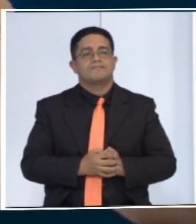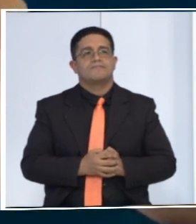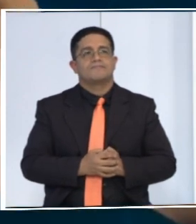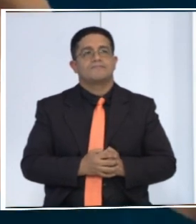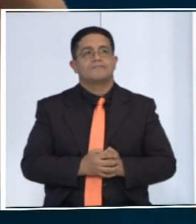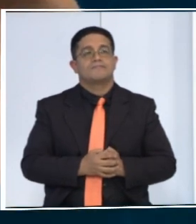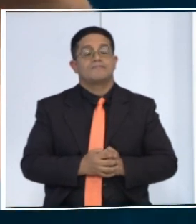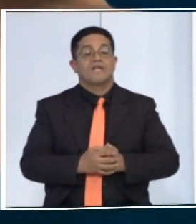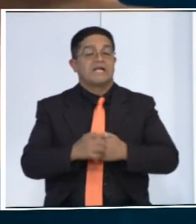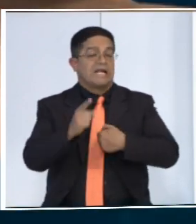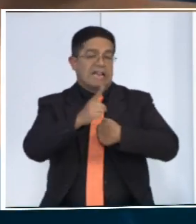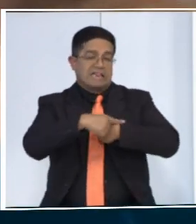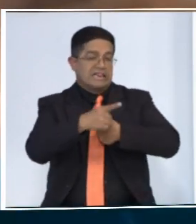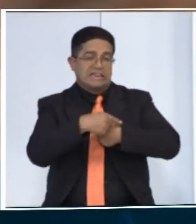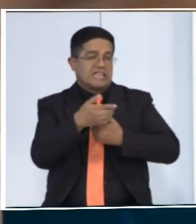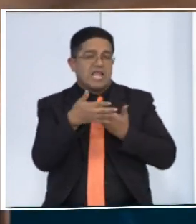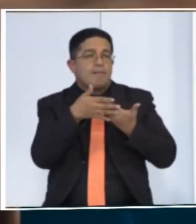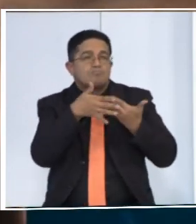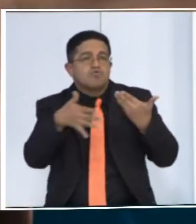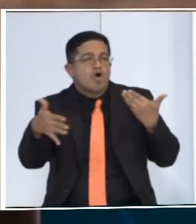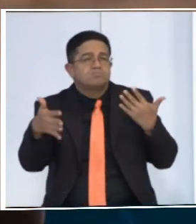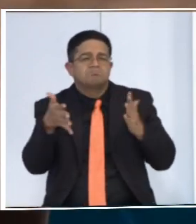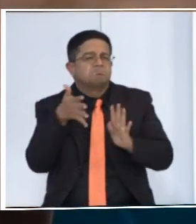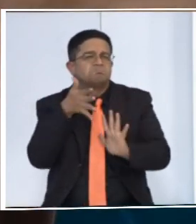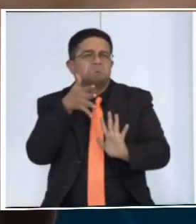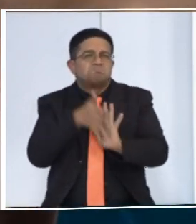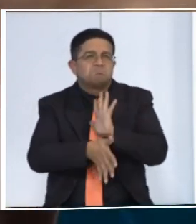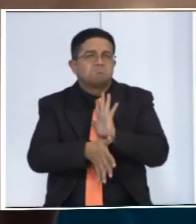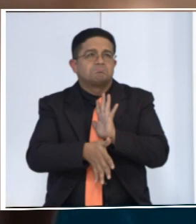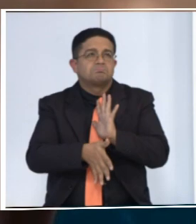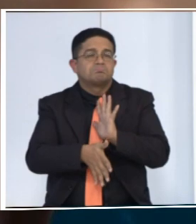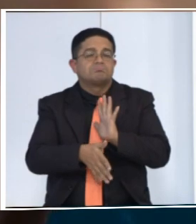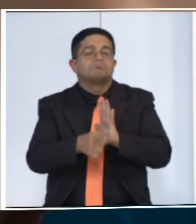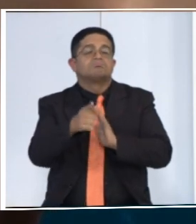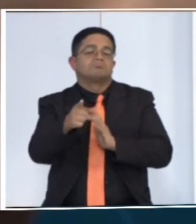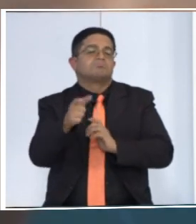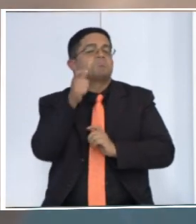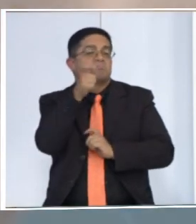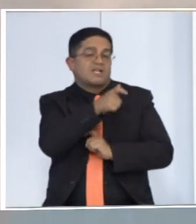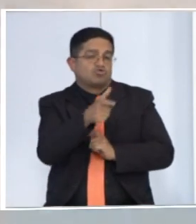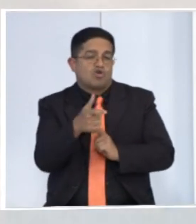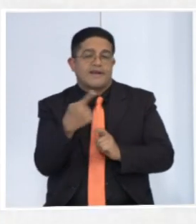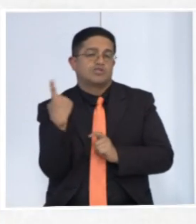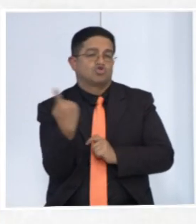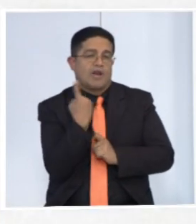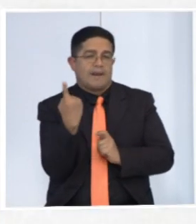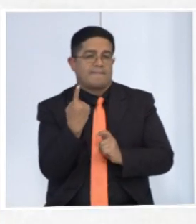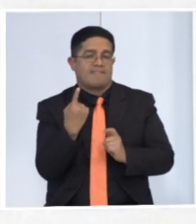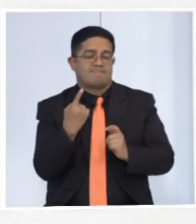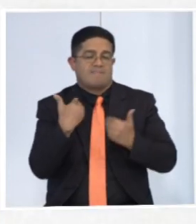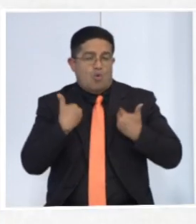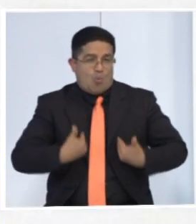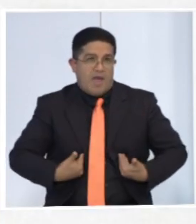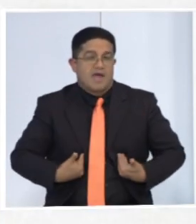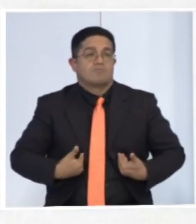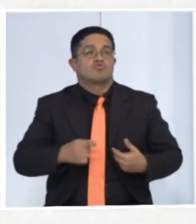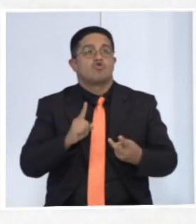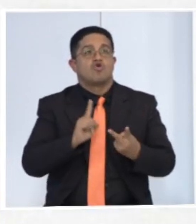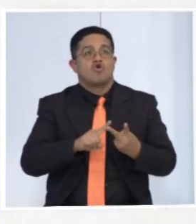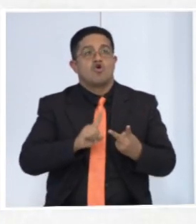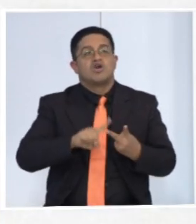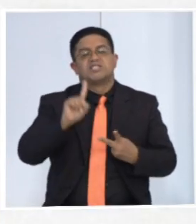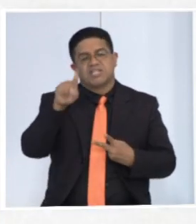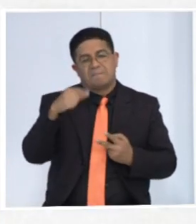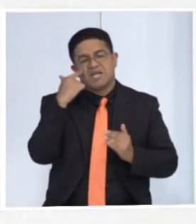a largo plazo esta manifestación puede llevar a complicaciones Más allá de los síntomas físicos dependiendo de la intensidad del